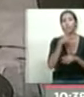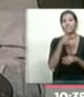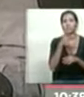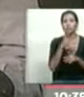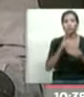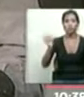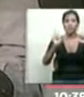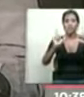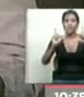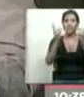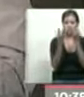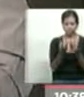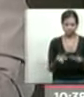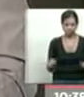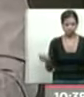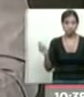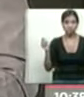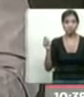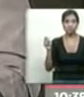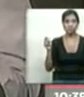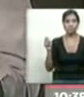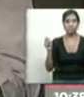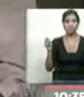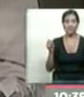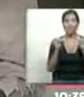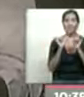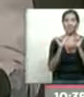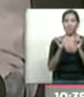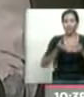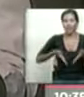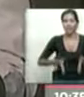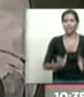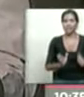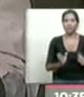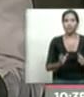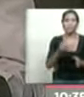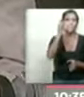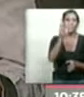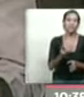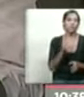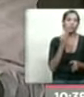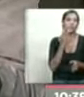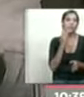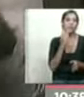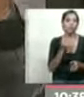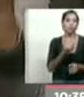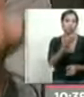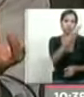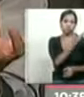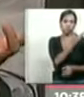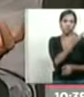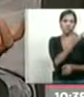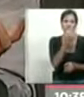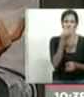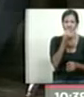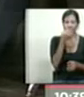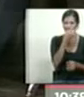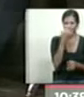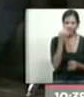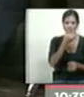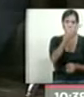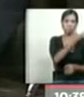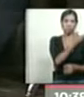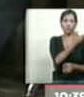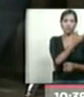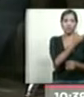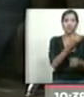desvaneció en el mismo instante en que nace. Personajes como Oscar Pérez, una especie de guerrillero urbano que crearon y